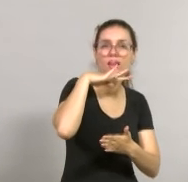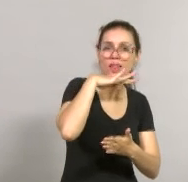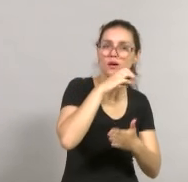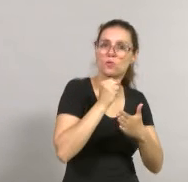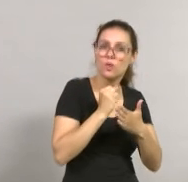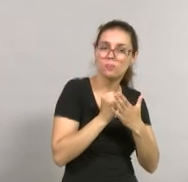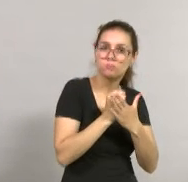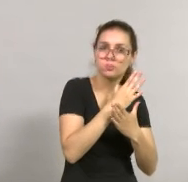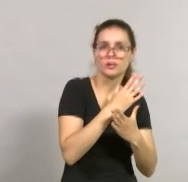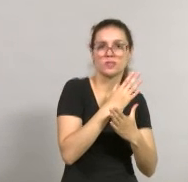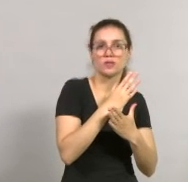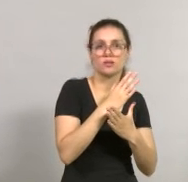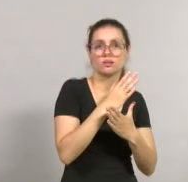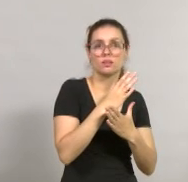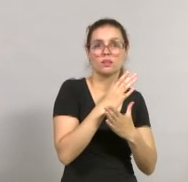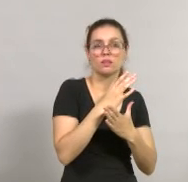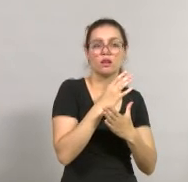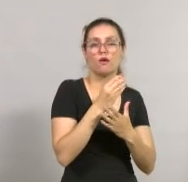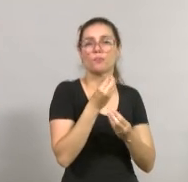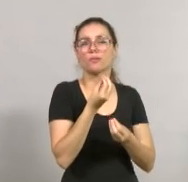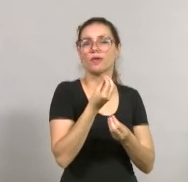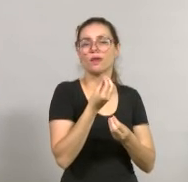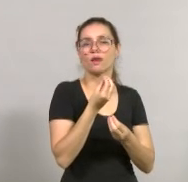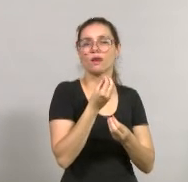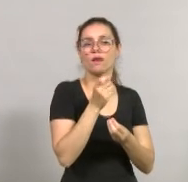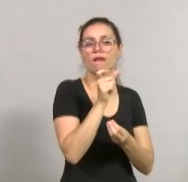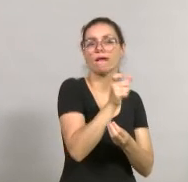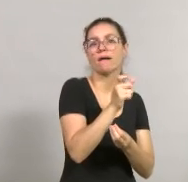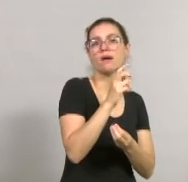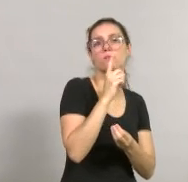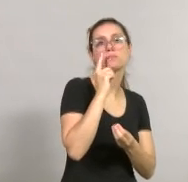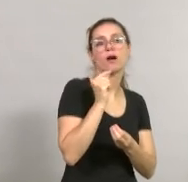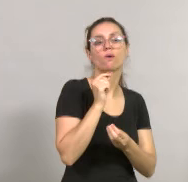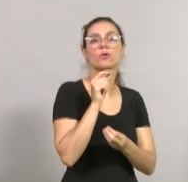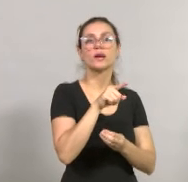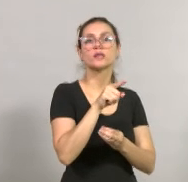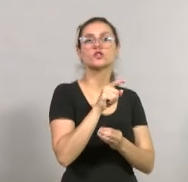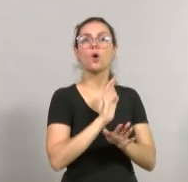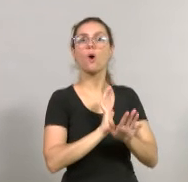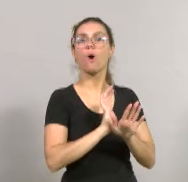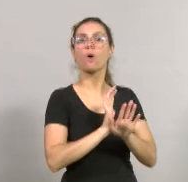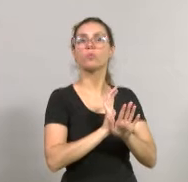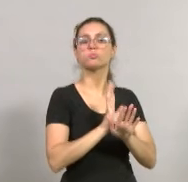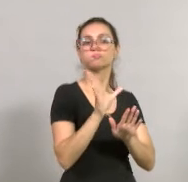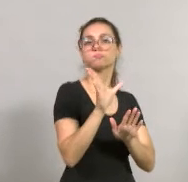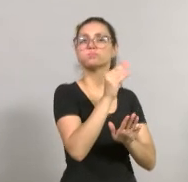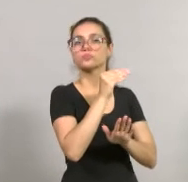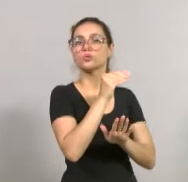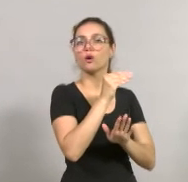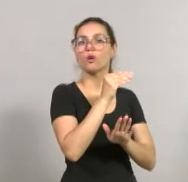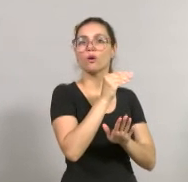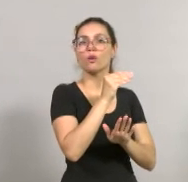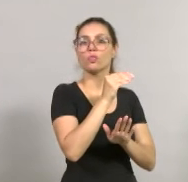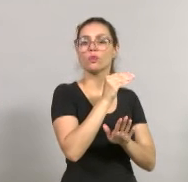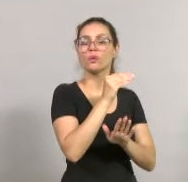el término, ya sea porque lo masculino se ha asumido como la totalidad que incorpora